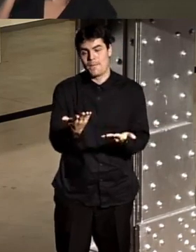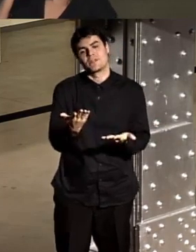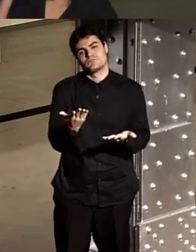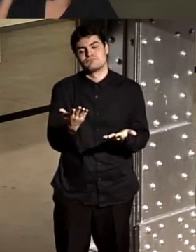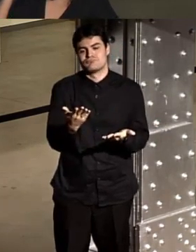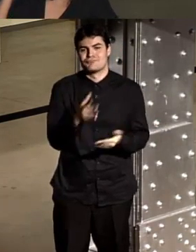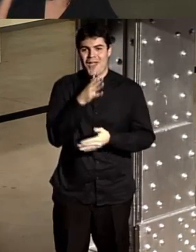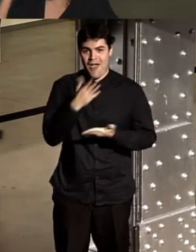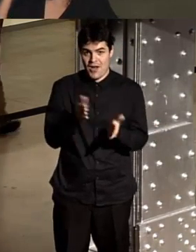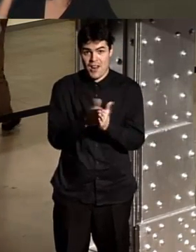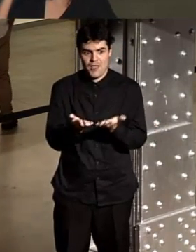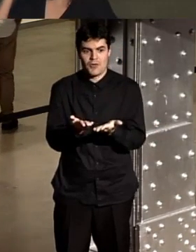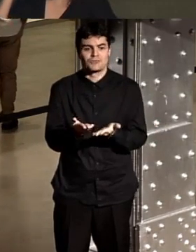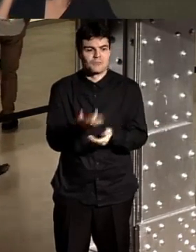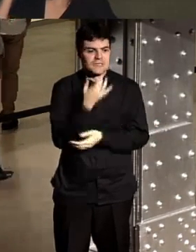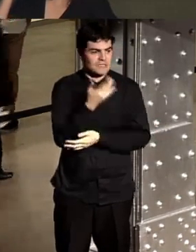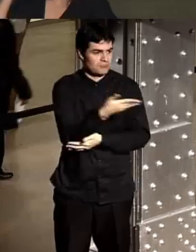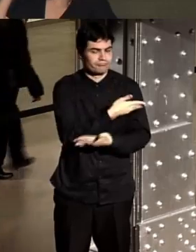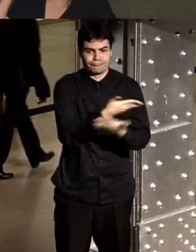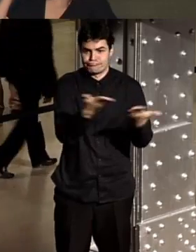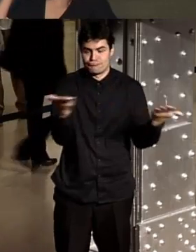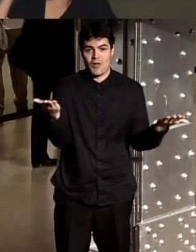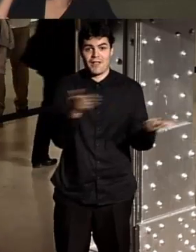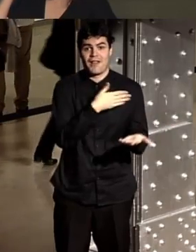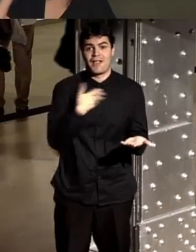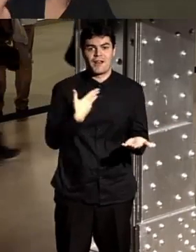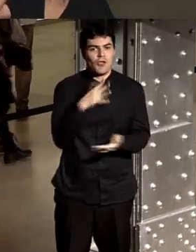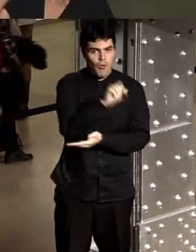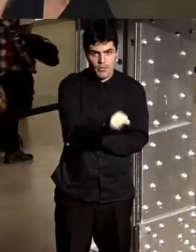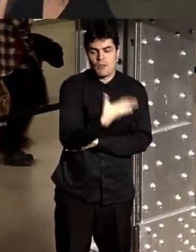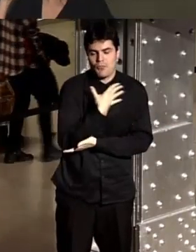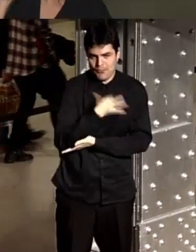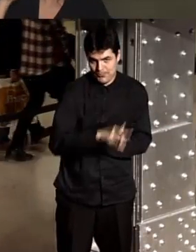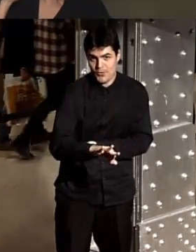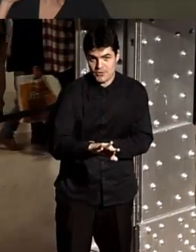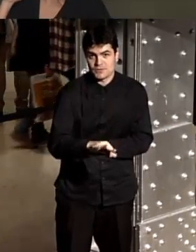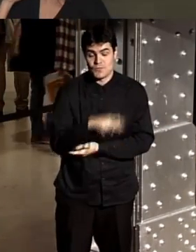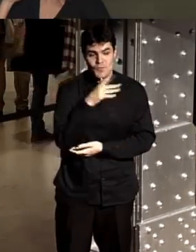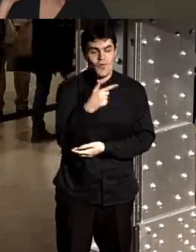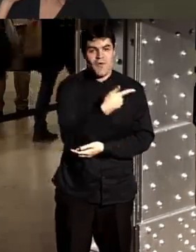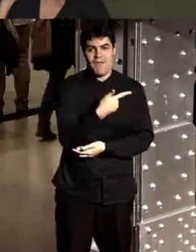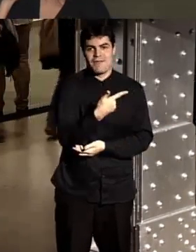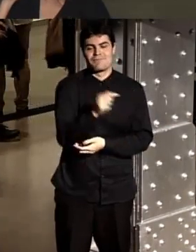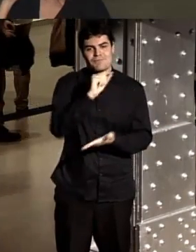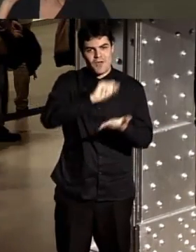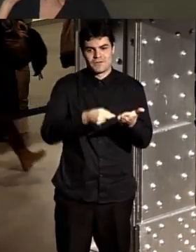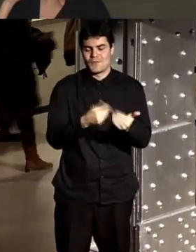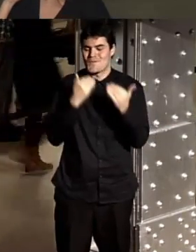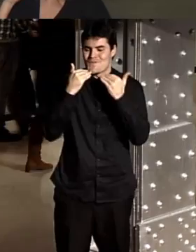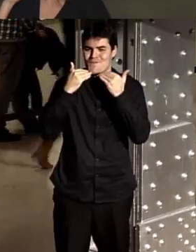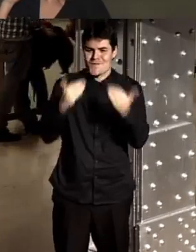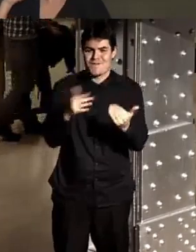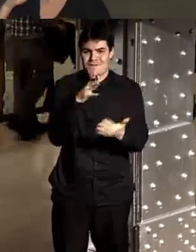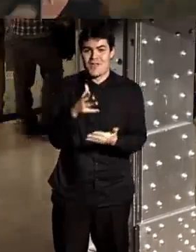para que esté aquí, para que los que quieran disfrutar de este apasionante libro lo puedan comprar hoy y que Lindsay se lo firme. Muchísimas gracias y ahora les dejo con los